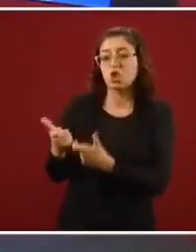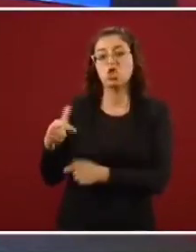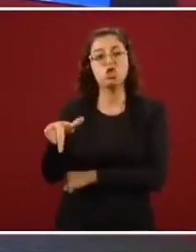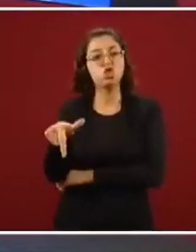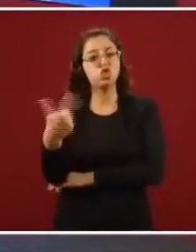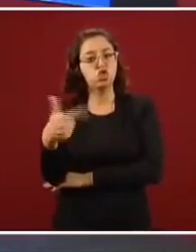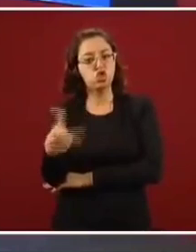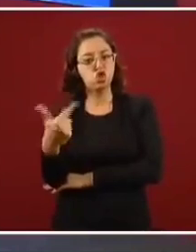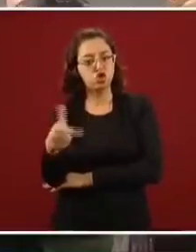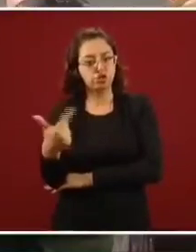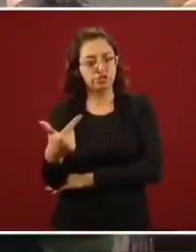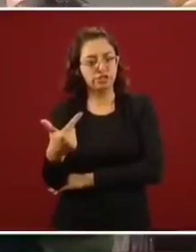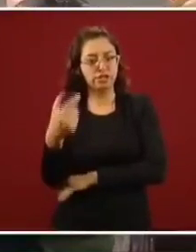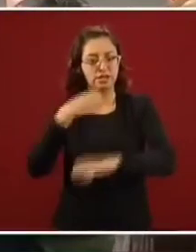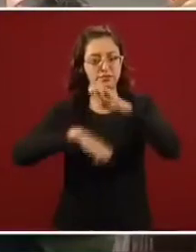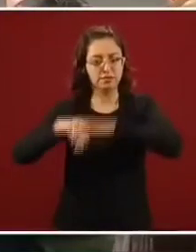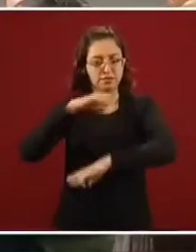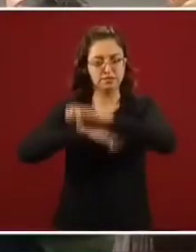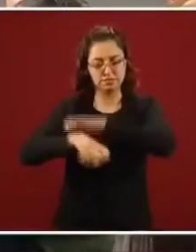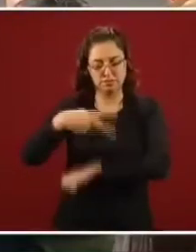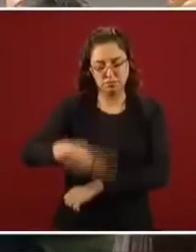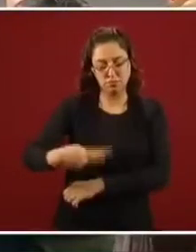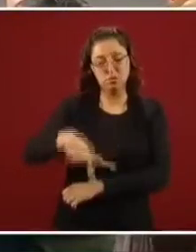empresas nacionales.